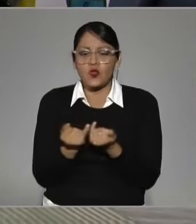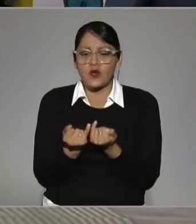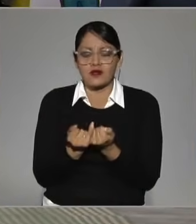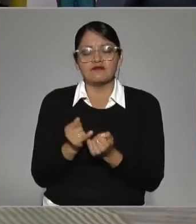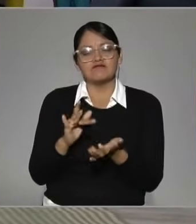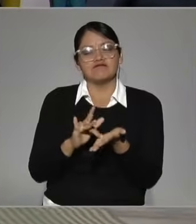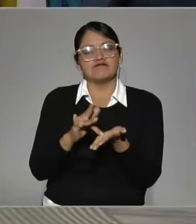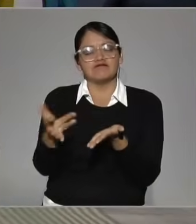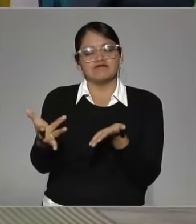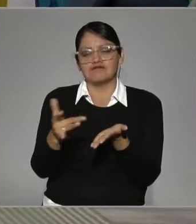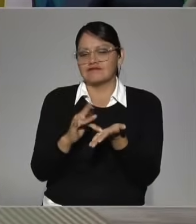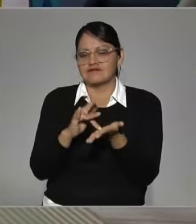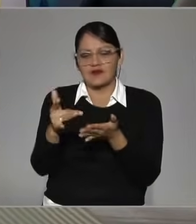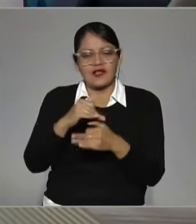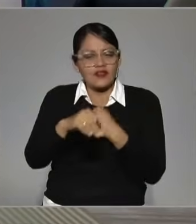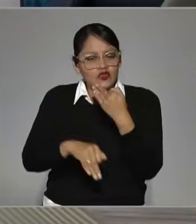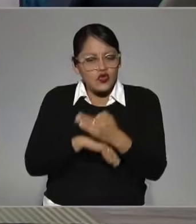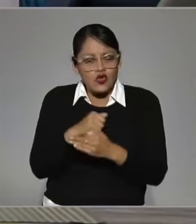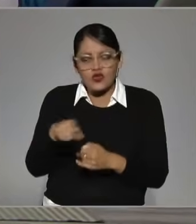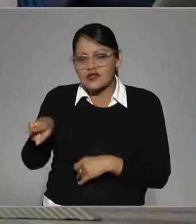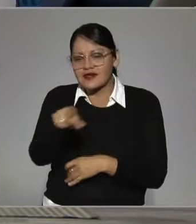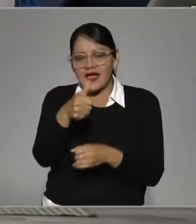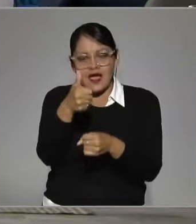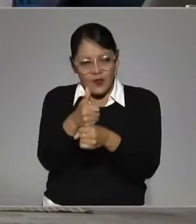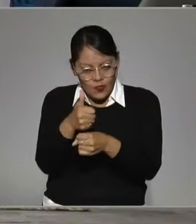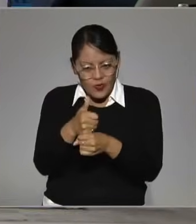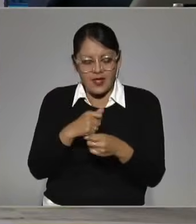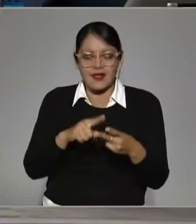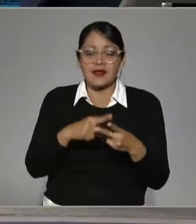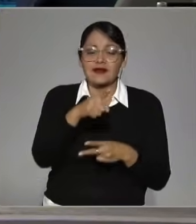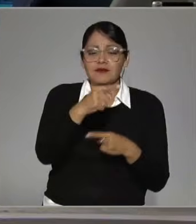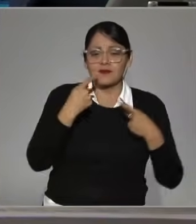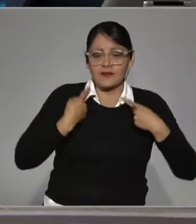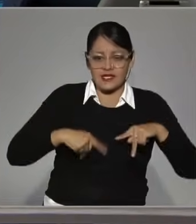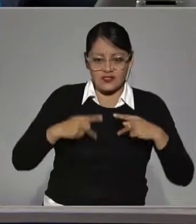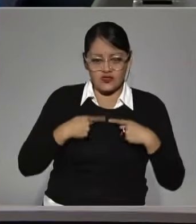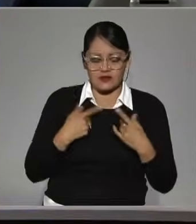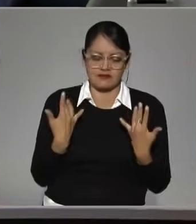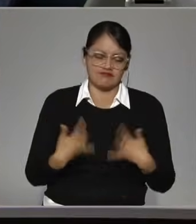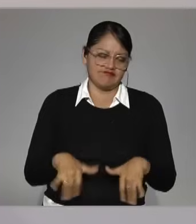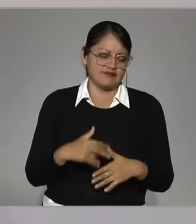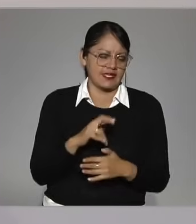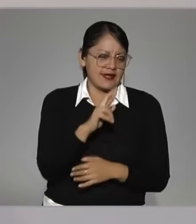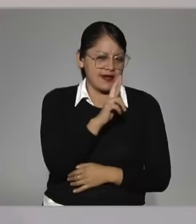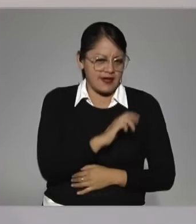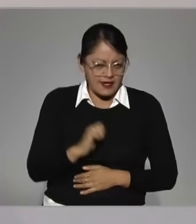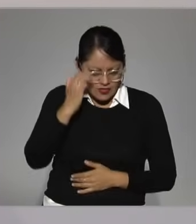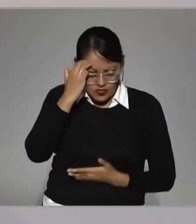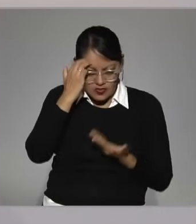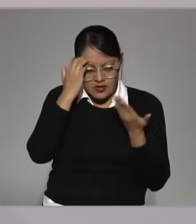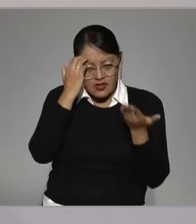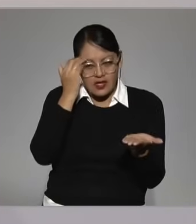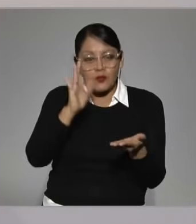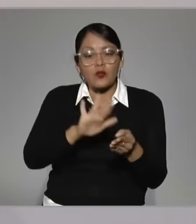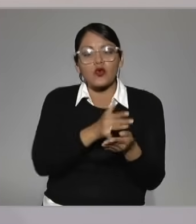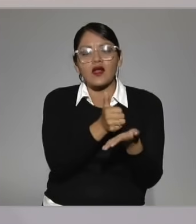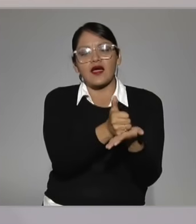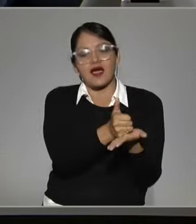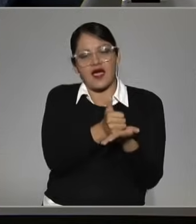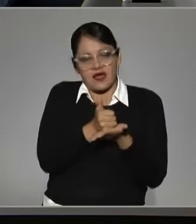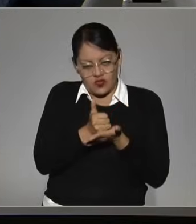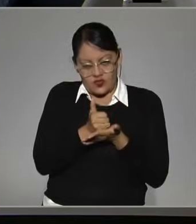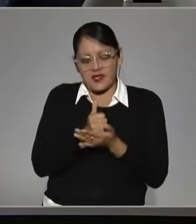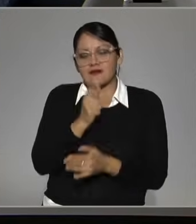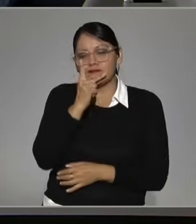Muchísimas gracias a todos esos abuelos, a todas esas personas que se merecen un gran reconocimiento por ayudarnos a